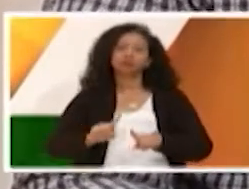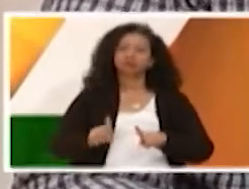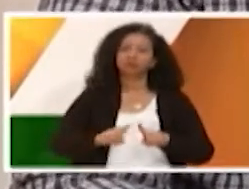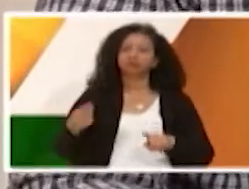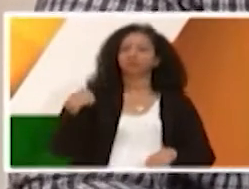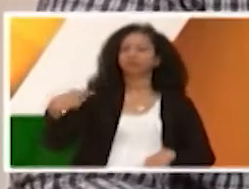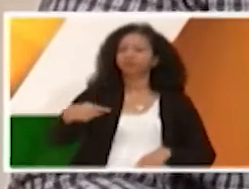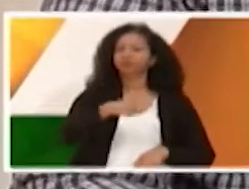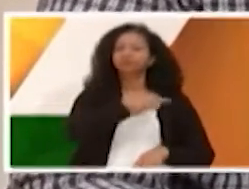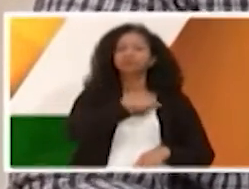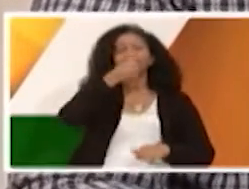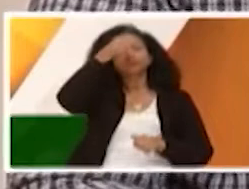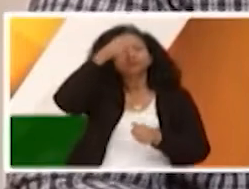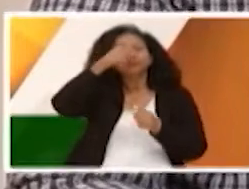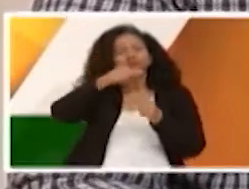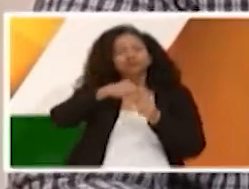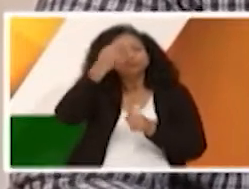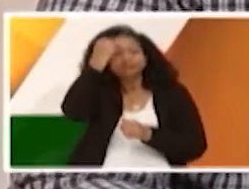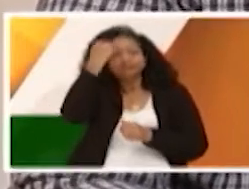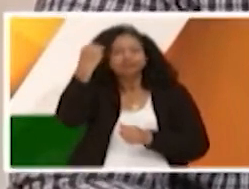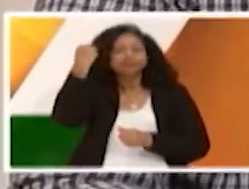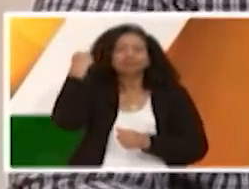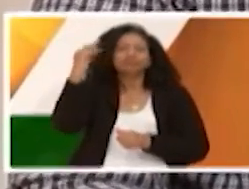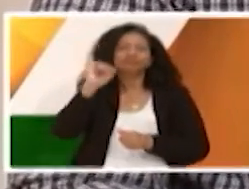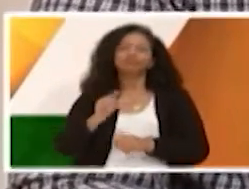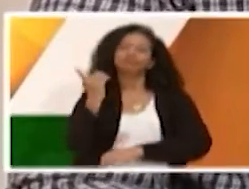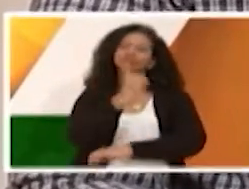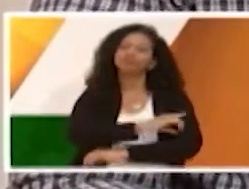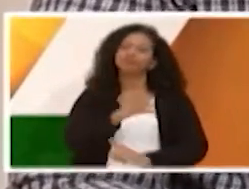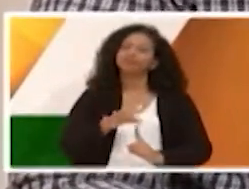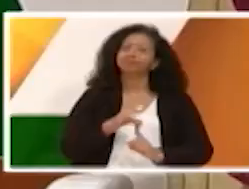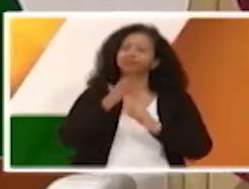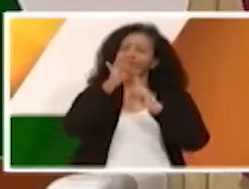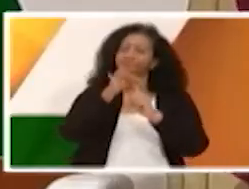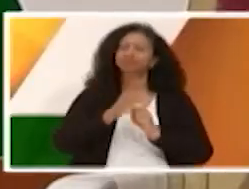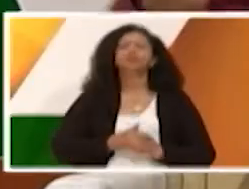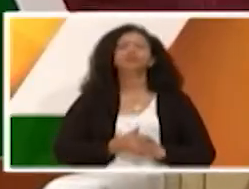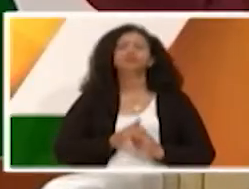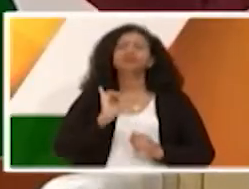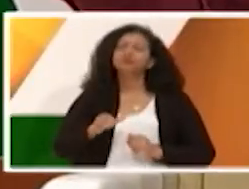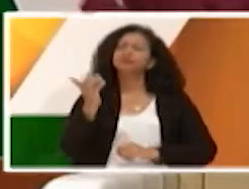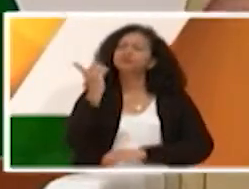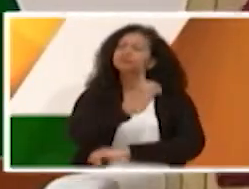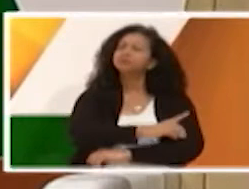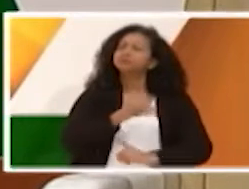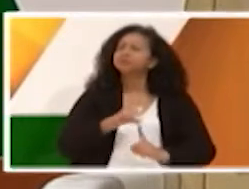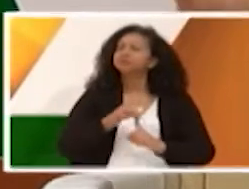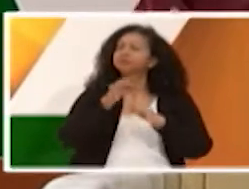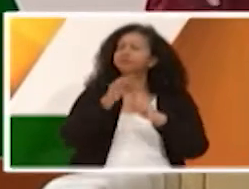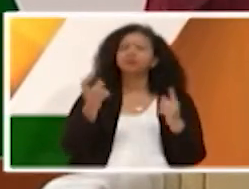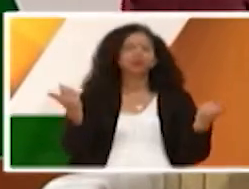estaríamos conmemorando ese día especial. Especialmente, ¿verdad? Dedicado. ¿Qué se va a hacer ese